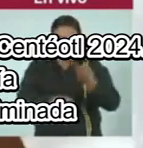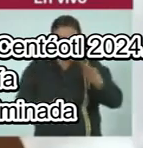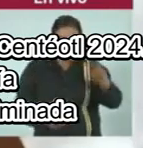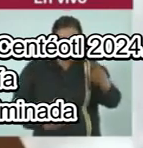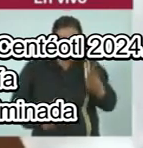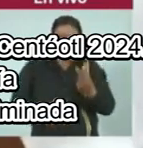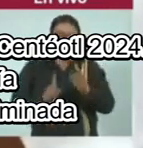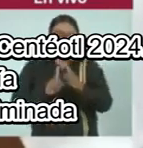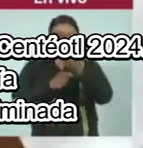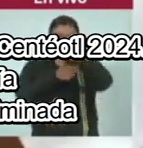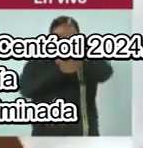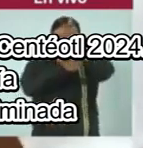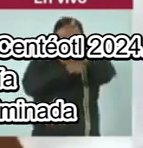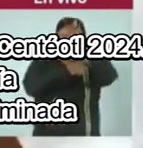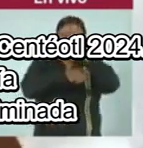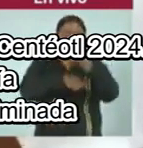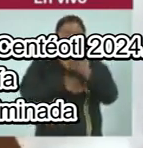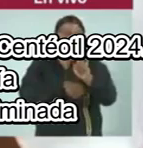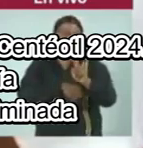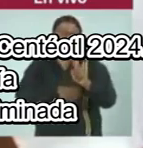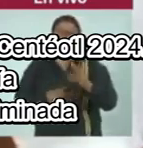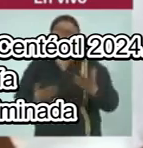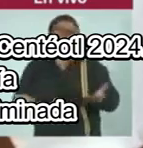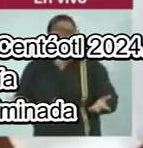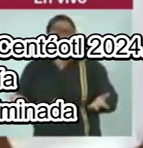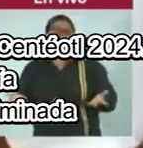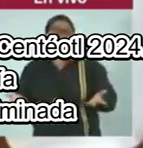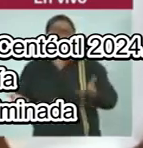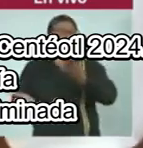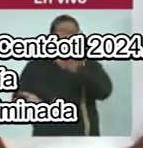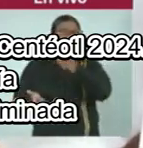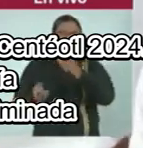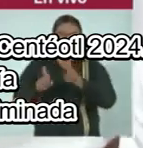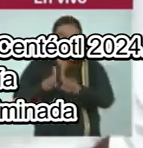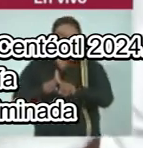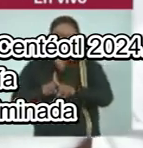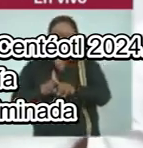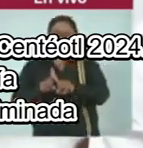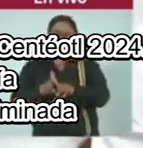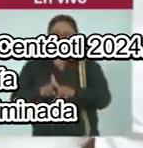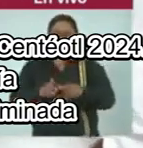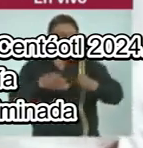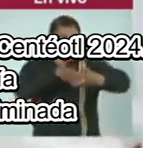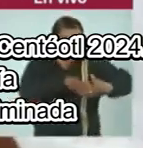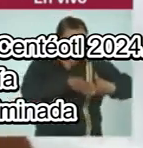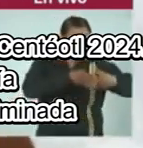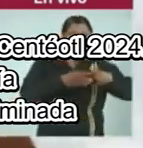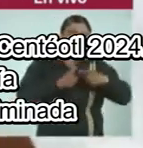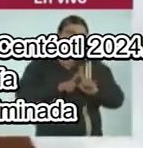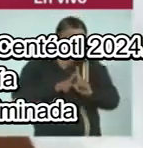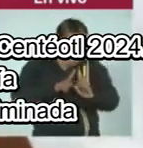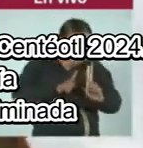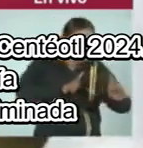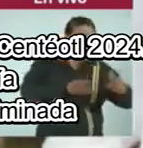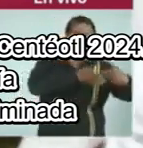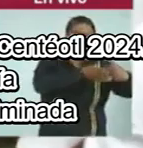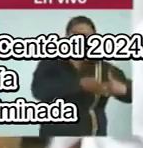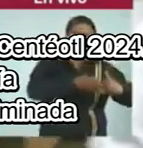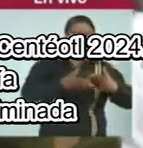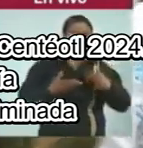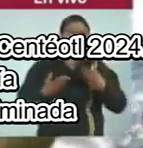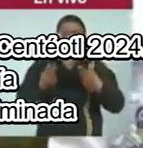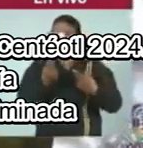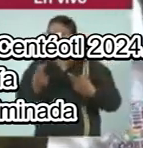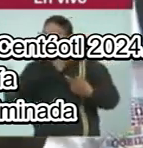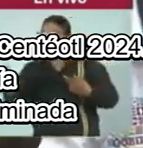ese paragüitas Pero bueno no podemos ir pegados nos saludaban y pues tenían que ir yos que yo vaya con